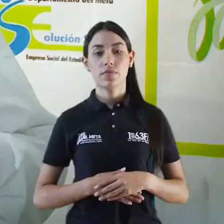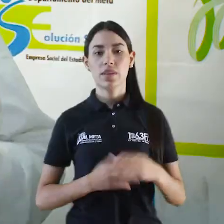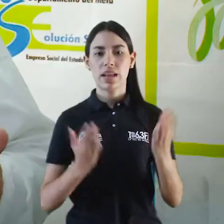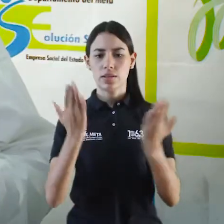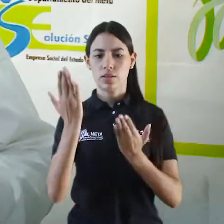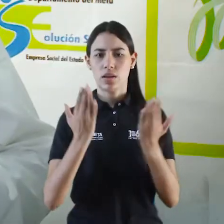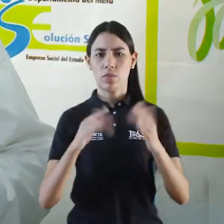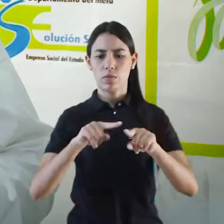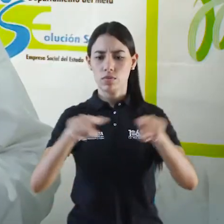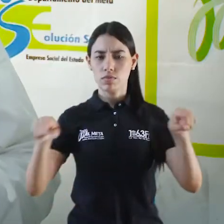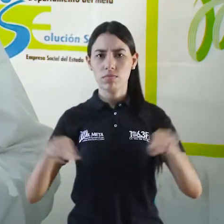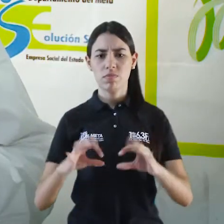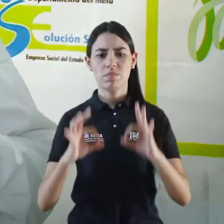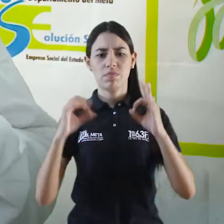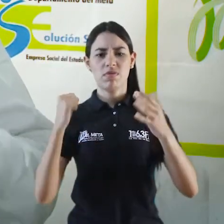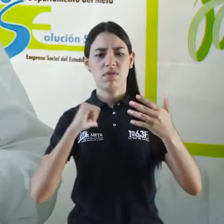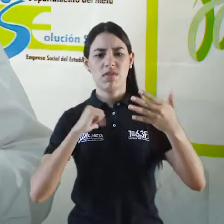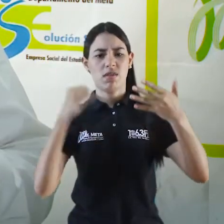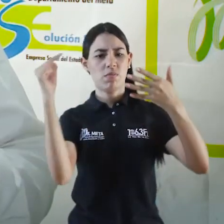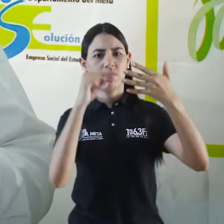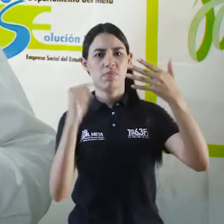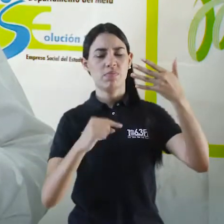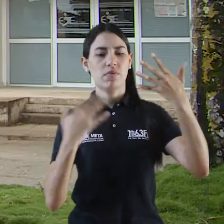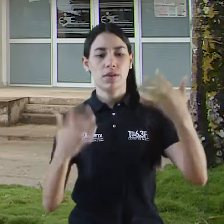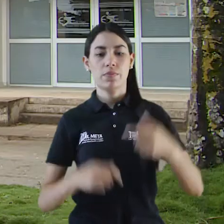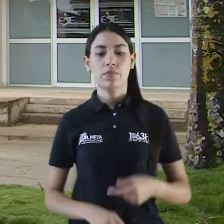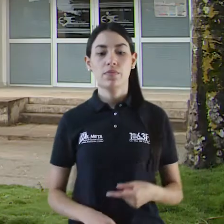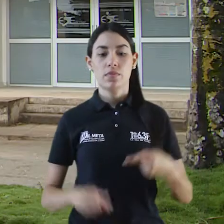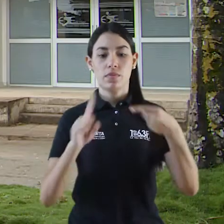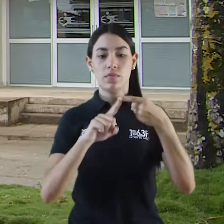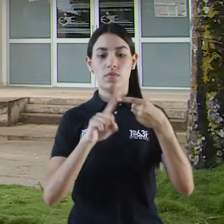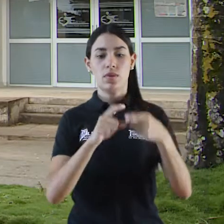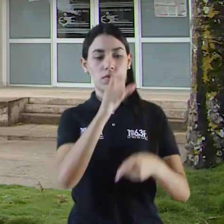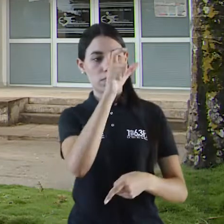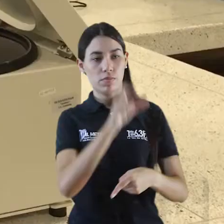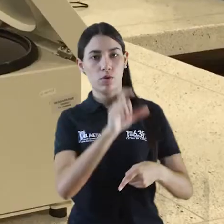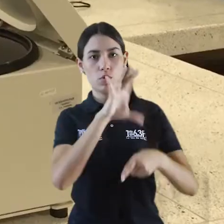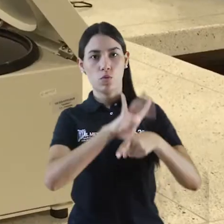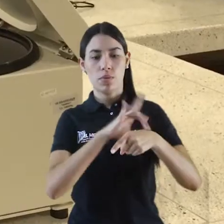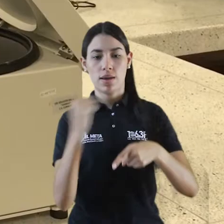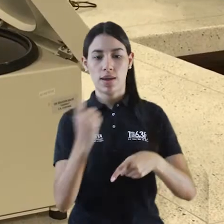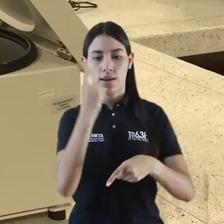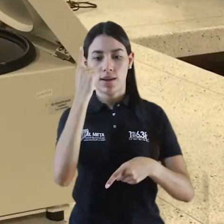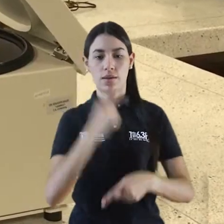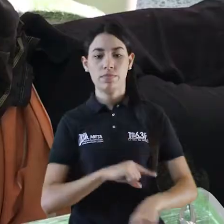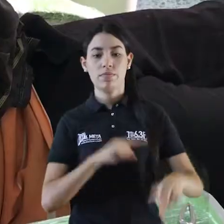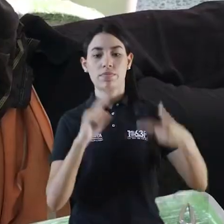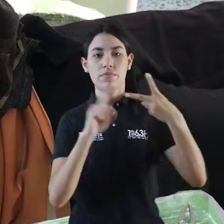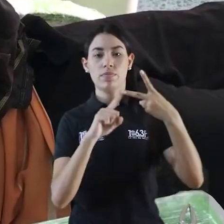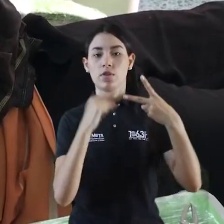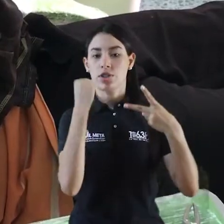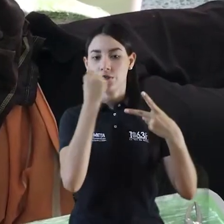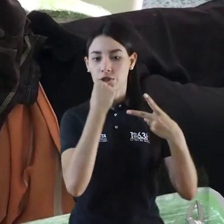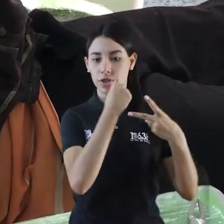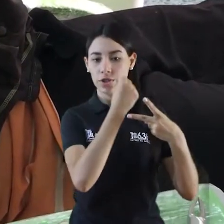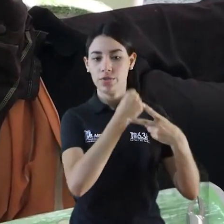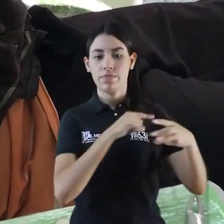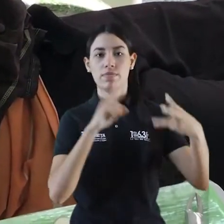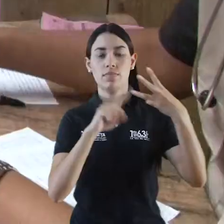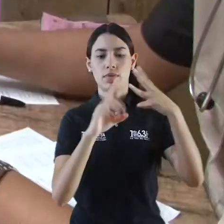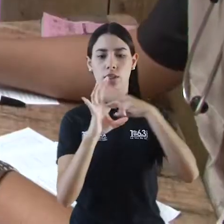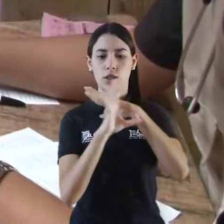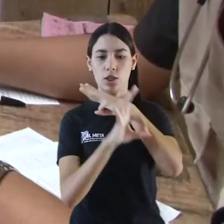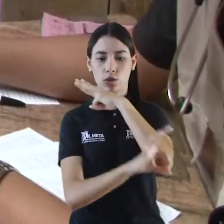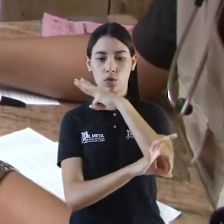llevamos a la población servicios sin consulta externa por medicina consulta externa por monto logía consulta de urgencias hospitalización